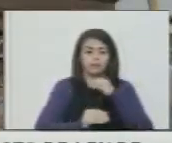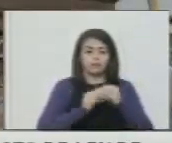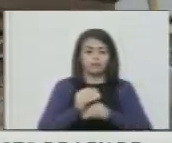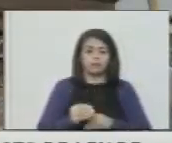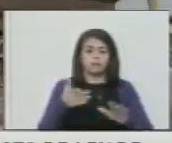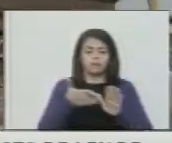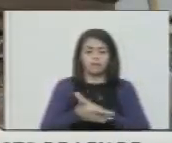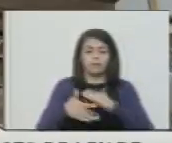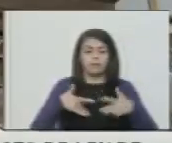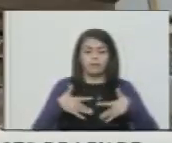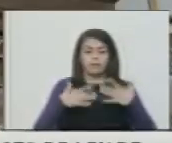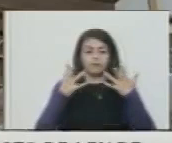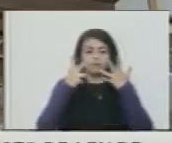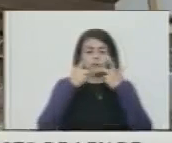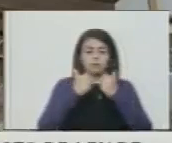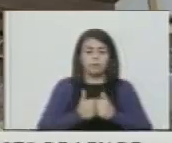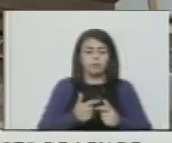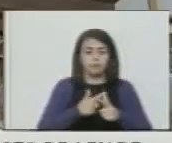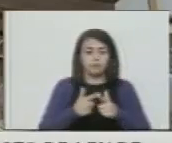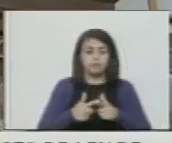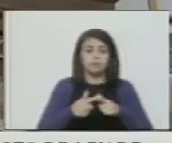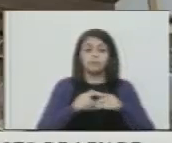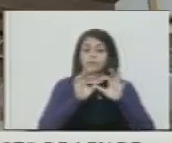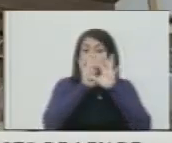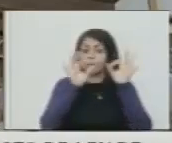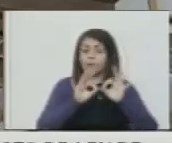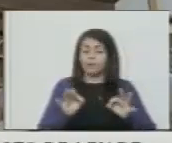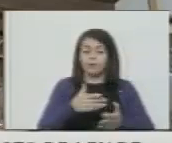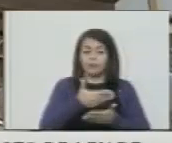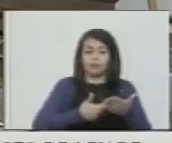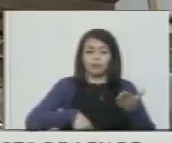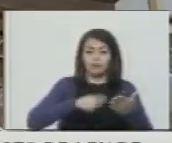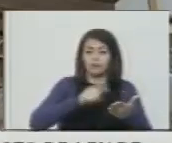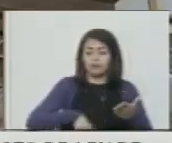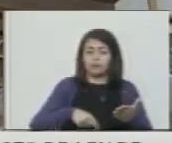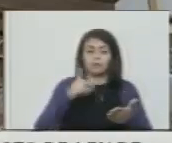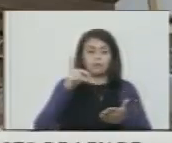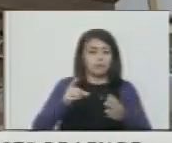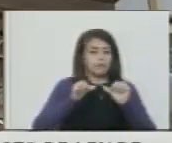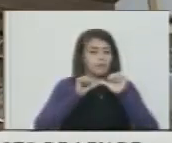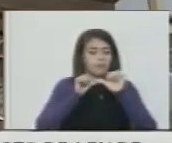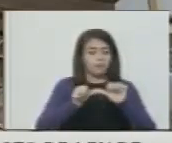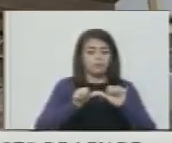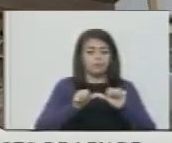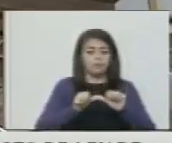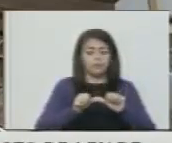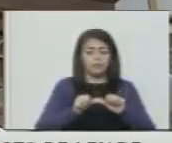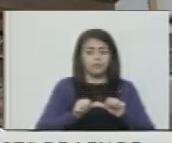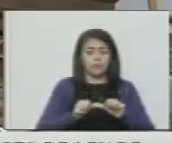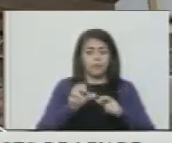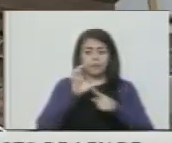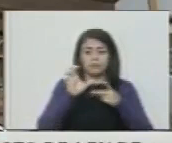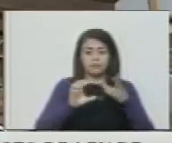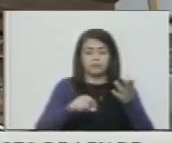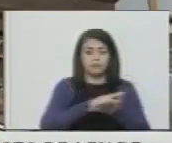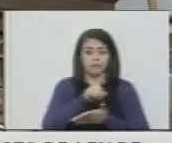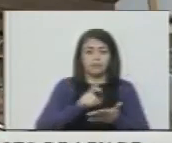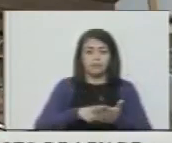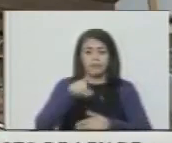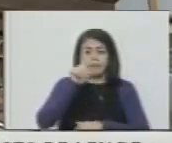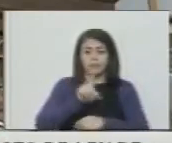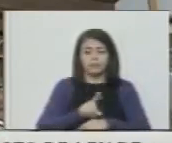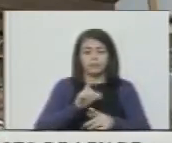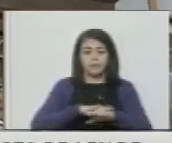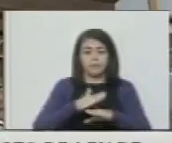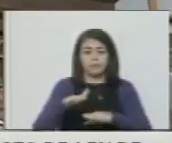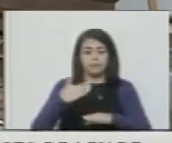6. Establecer mediante acto administrativo los modelos de contratos y tarifas que deben mantener carácter general